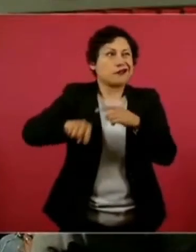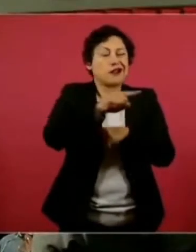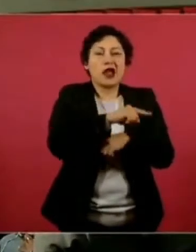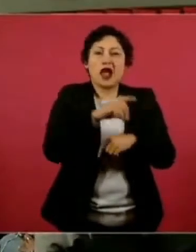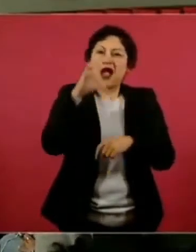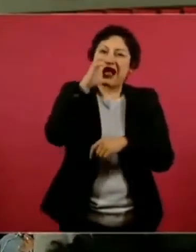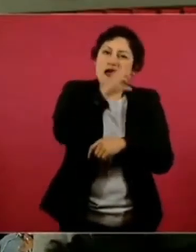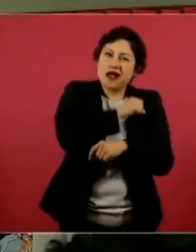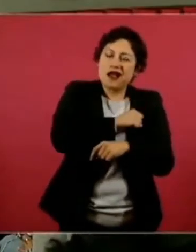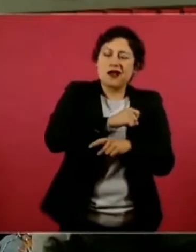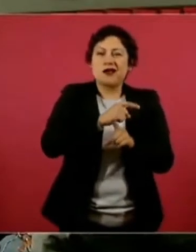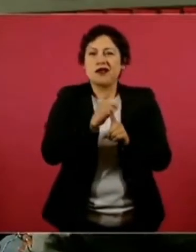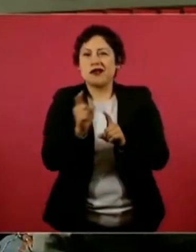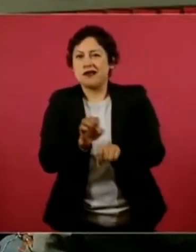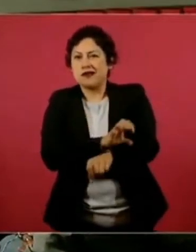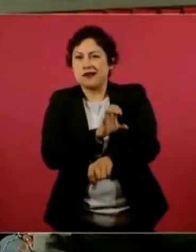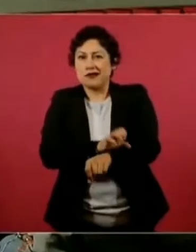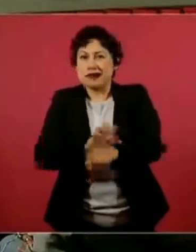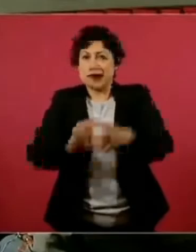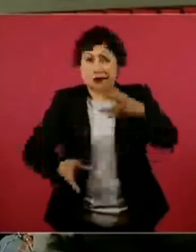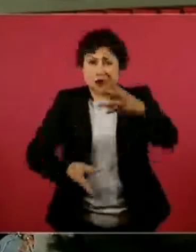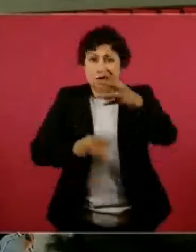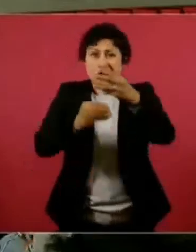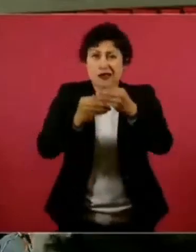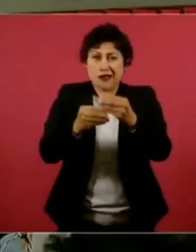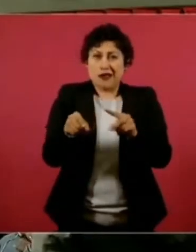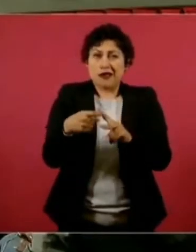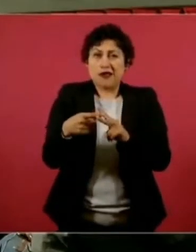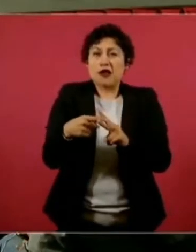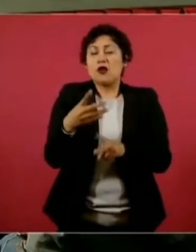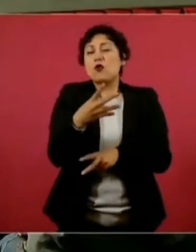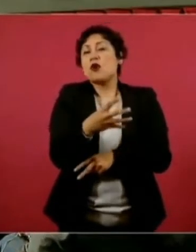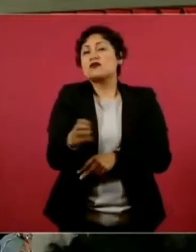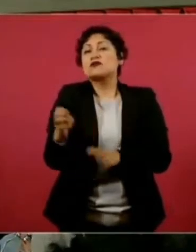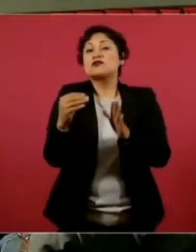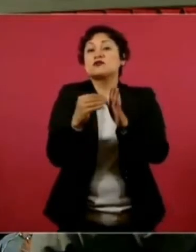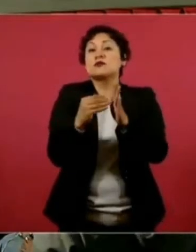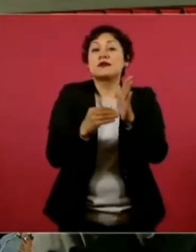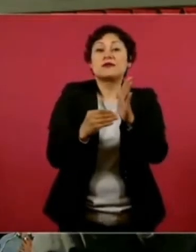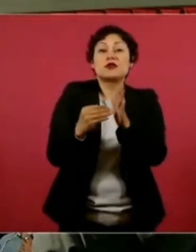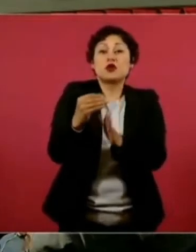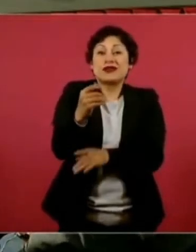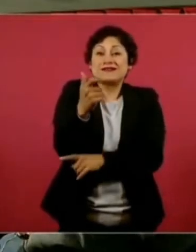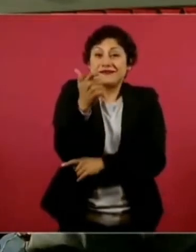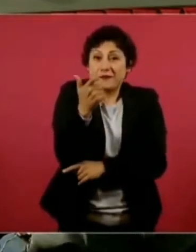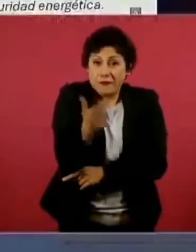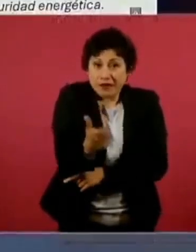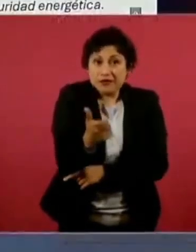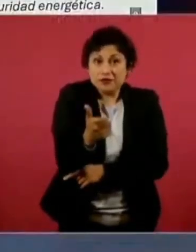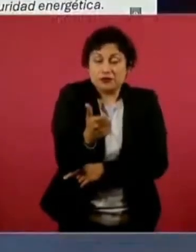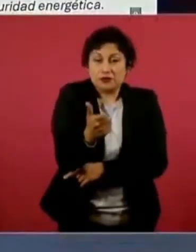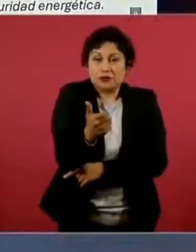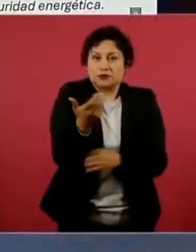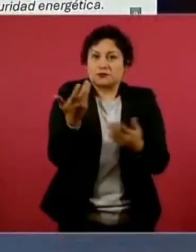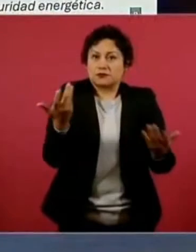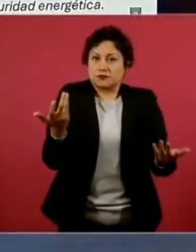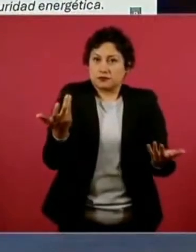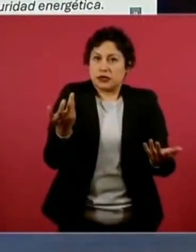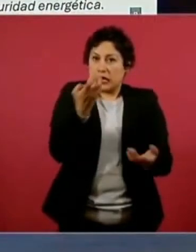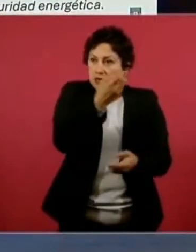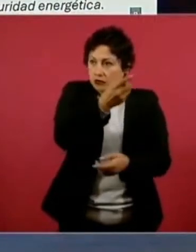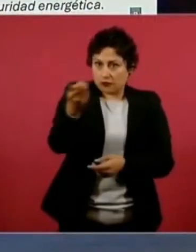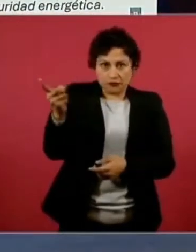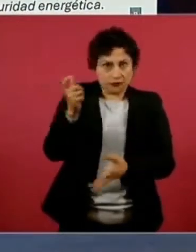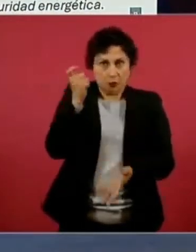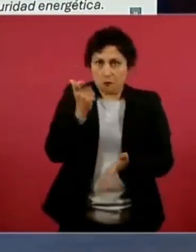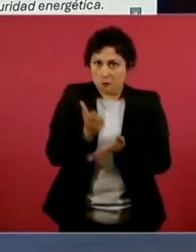un valor de alrededor de 400,000 millones de pesos. Eso es, digamos, el ahorro que tienen los mexicanos por la existencia